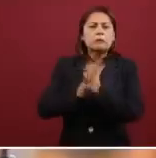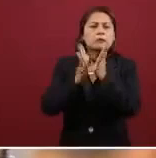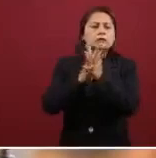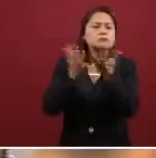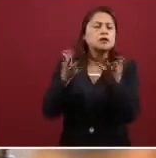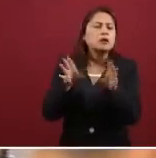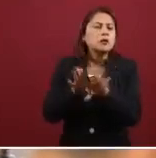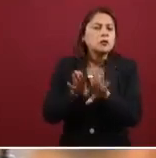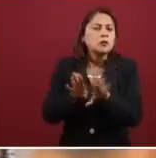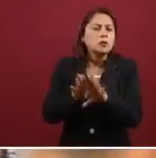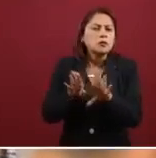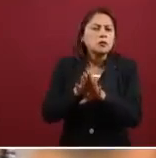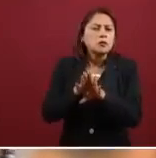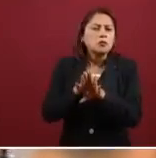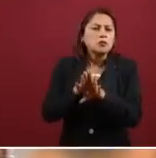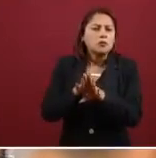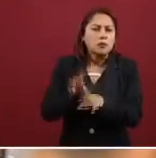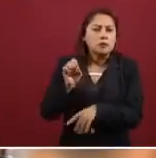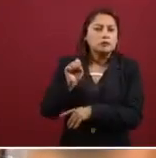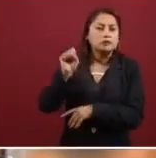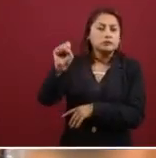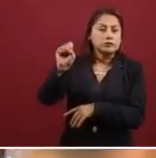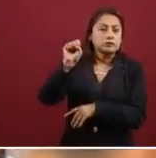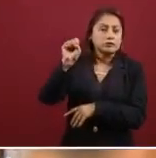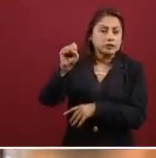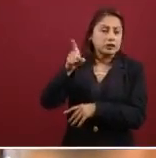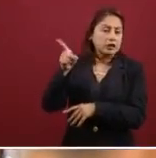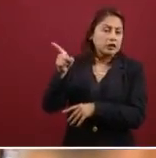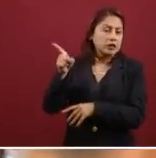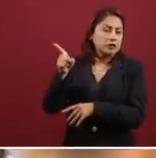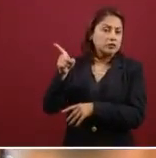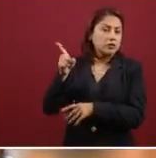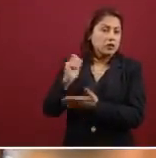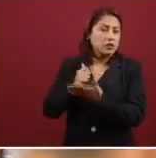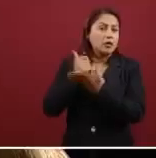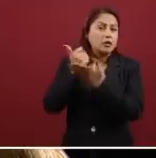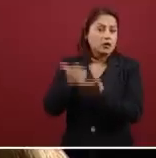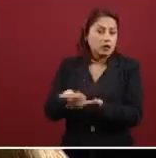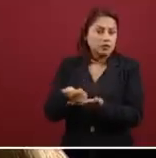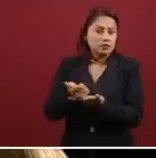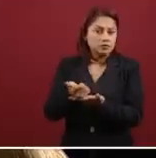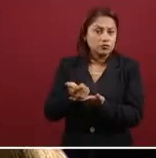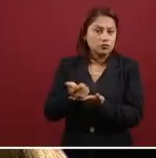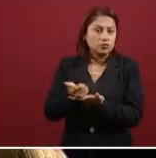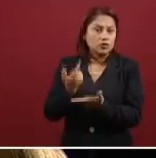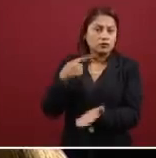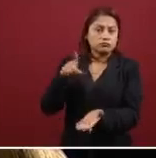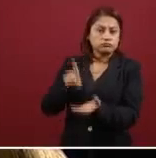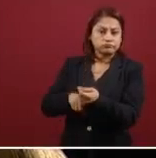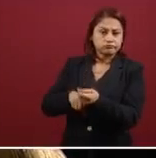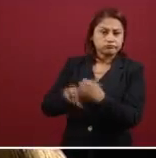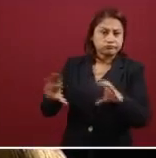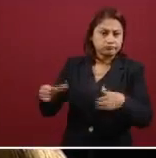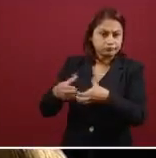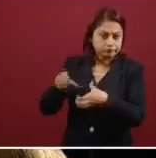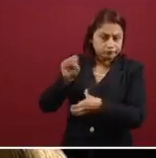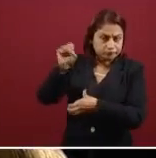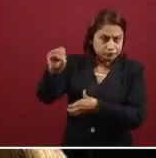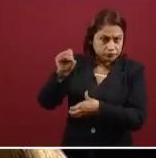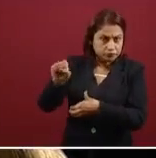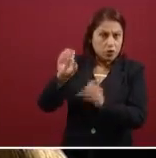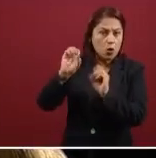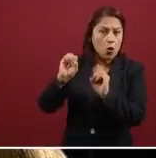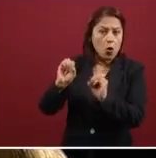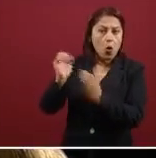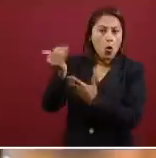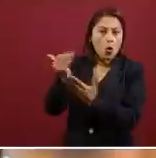¿Habrá esas contribuciones todavía de Petróleos Mexicanos al sindicato? ¿Estas se van a reducir?